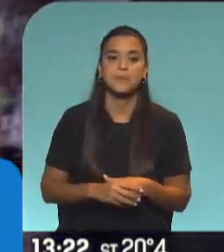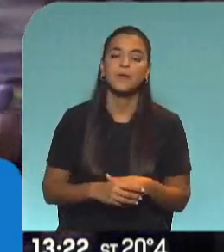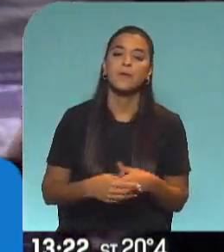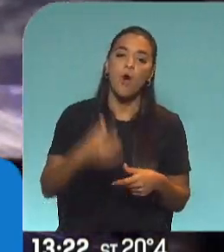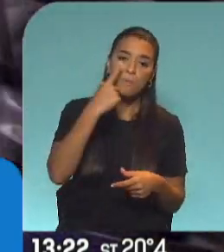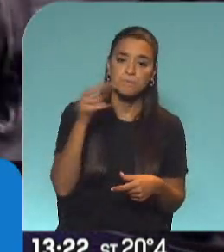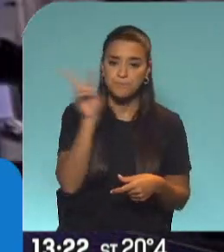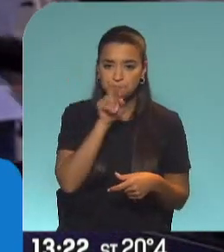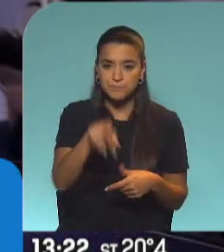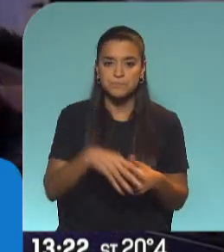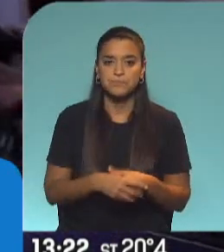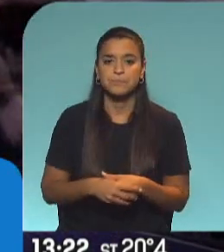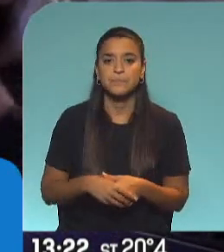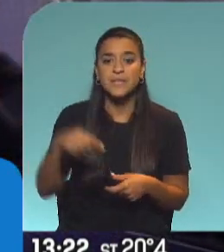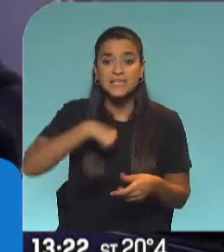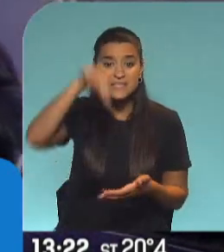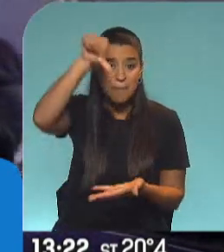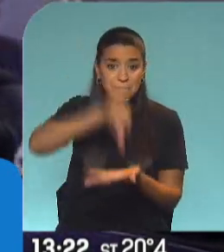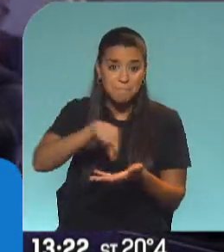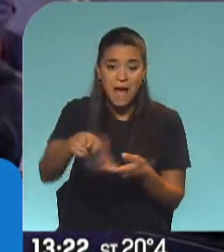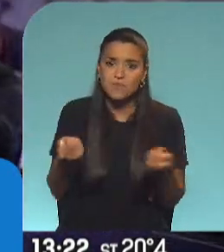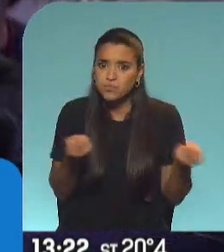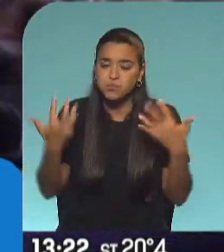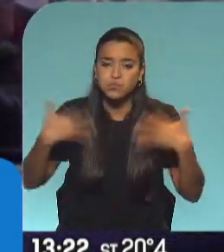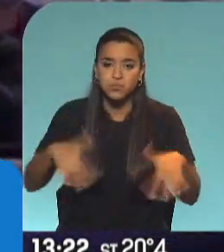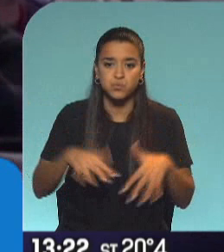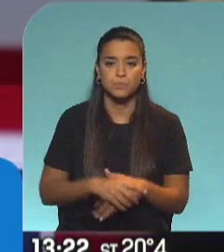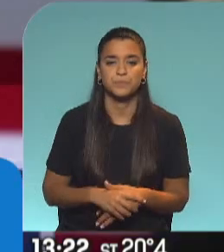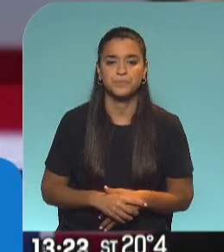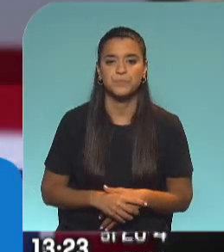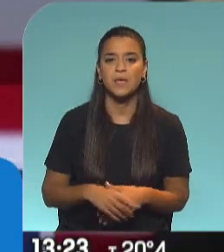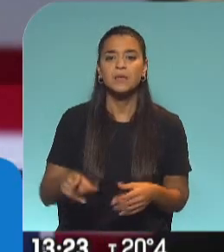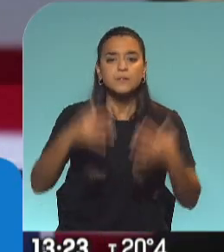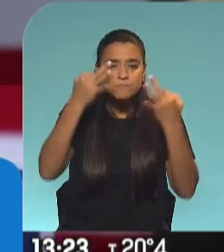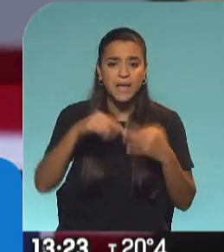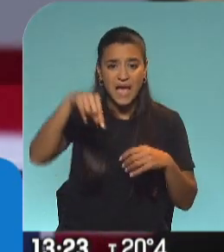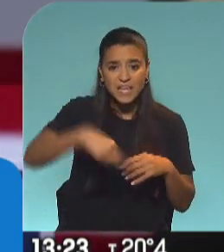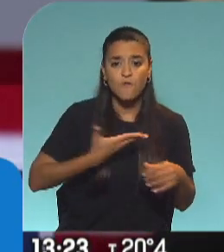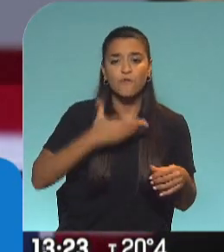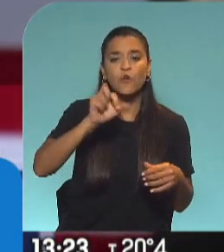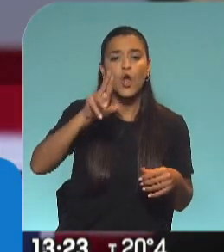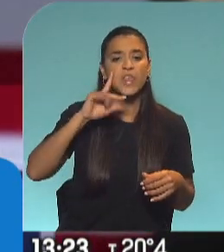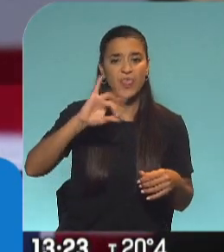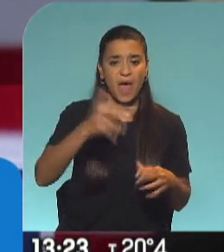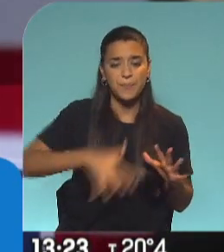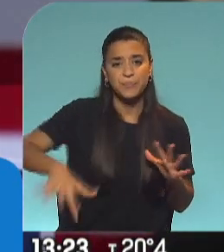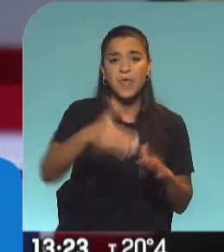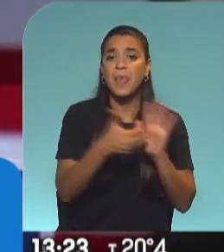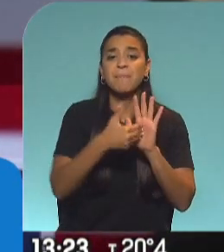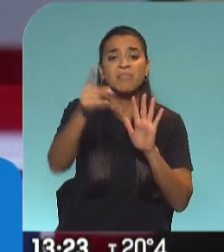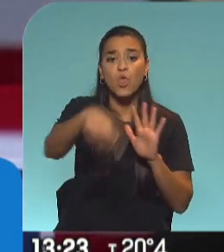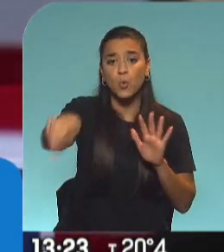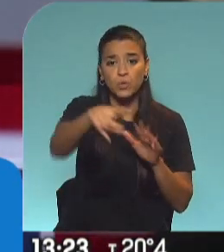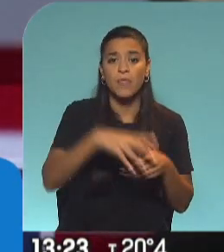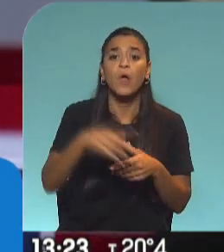gentlemen, the heart and soul of this country is at stake, right here in Florida. It's up to you.